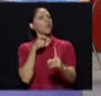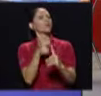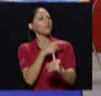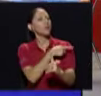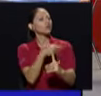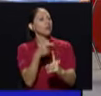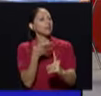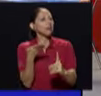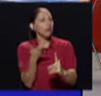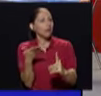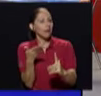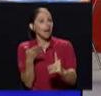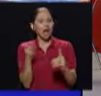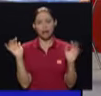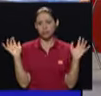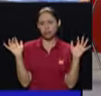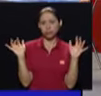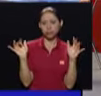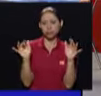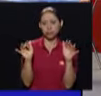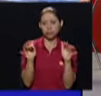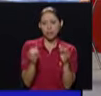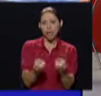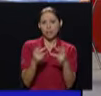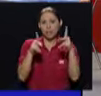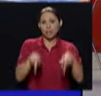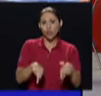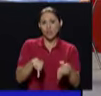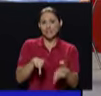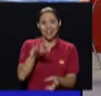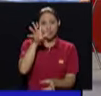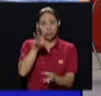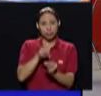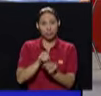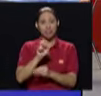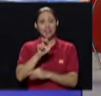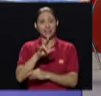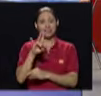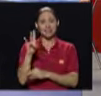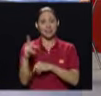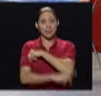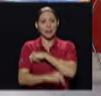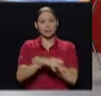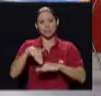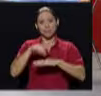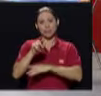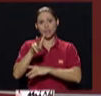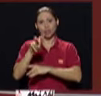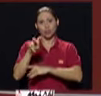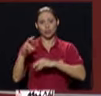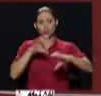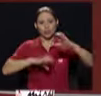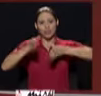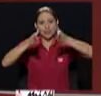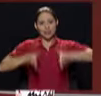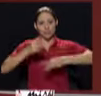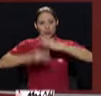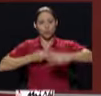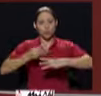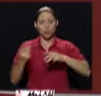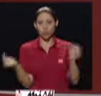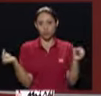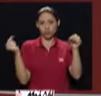ustedes persiguieron al reunir a tantas personas, 37 países, más de 200 científicos del mundo se reunieron acá para